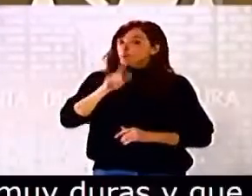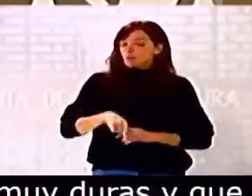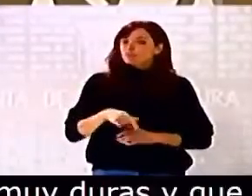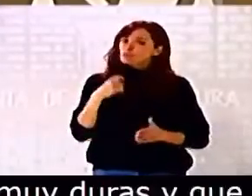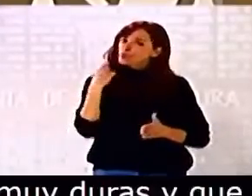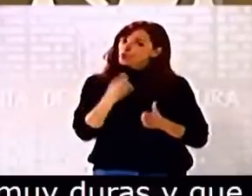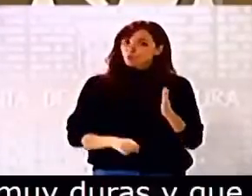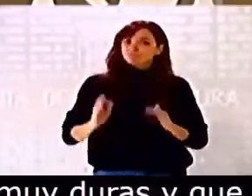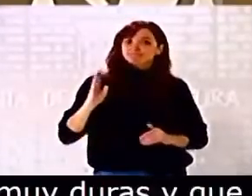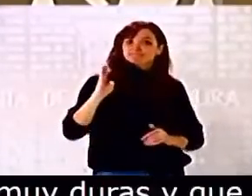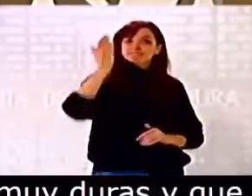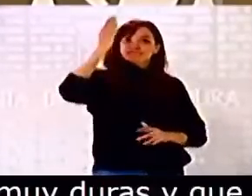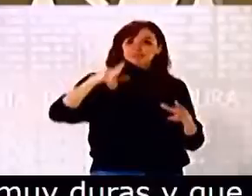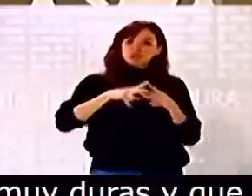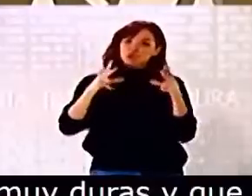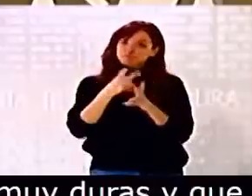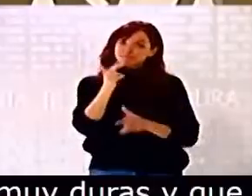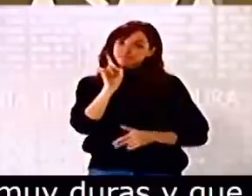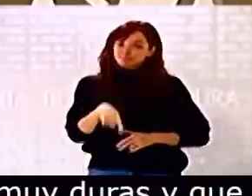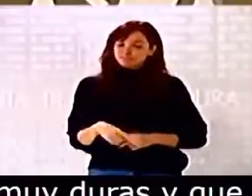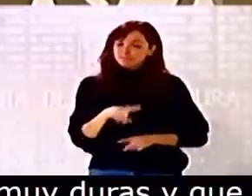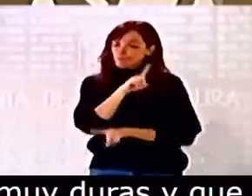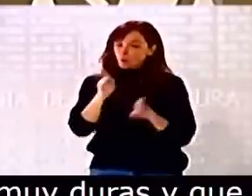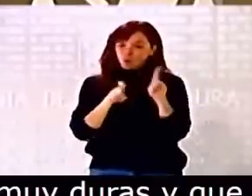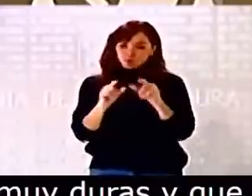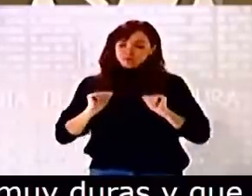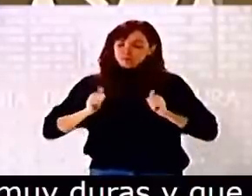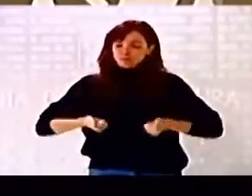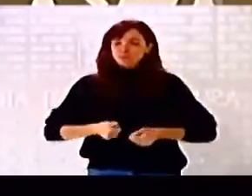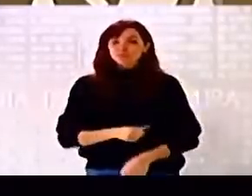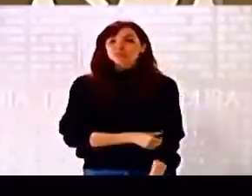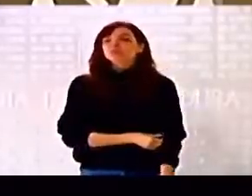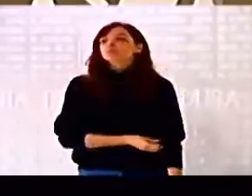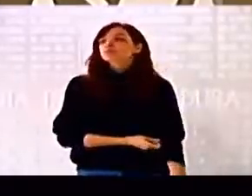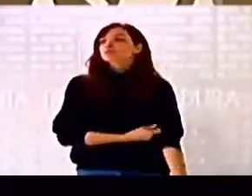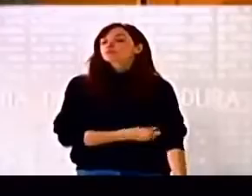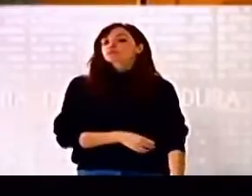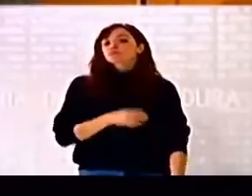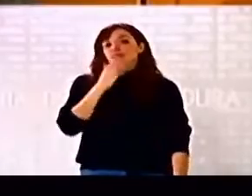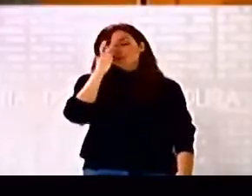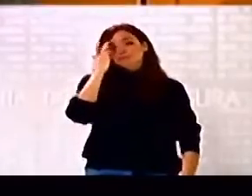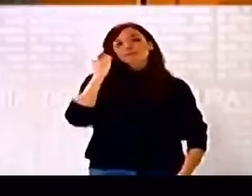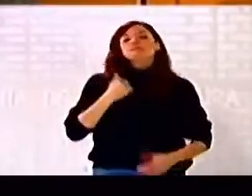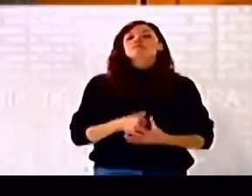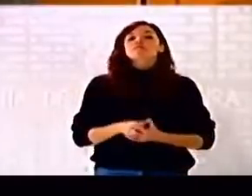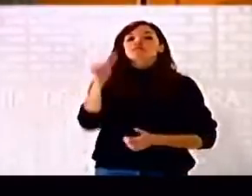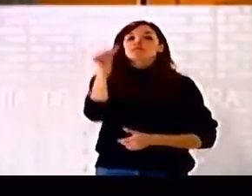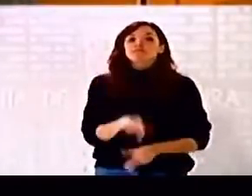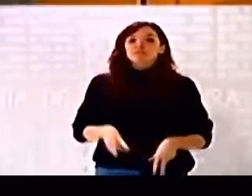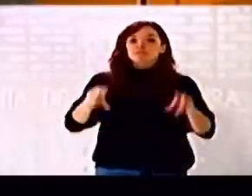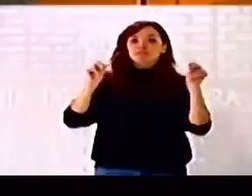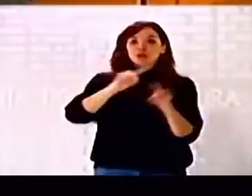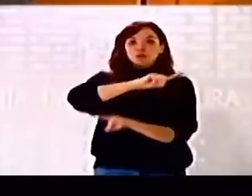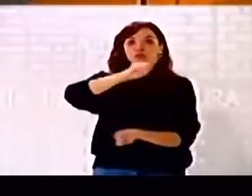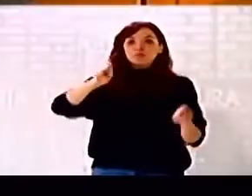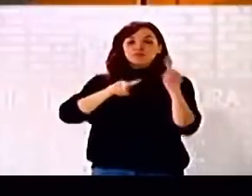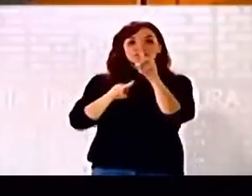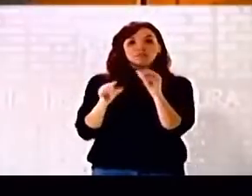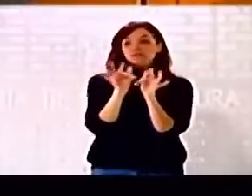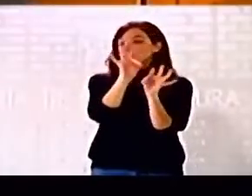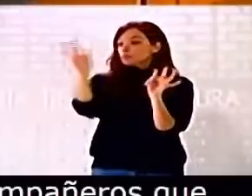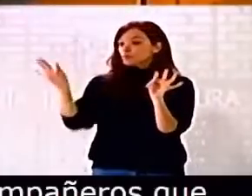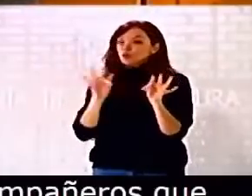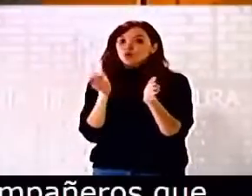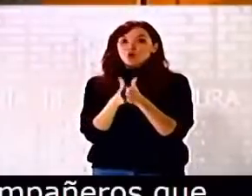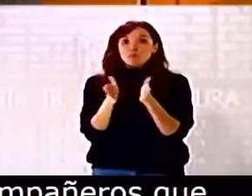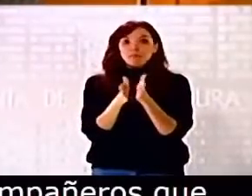dureza para la sociedad. Preguntas. Una vez finalizado el turno de pregunta para los compañeros que están siguiendo la rueda de prensa de